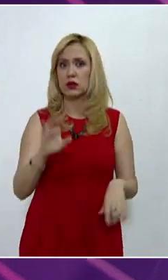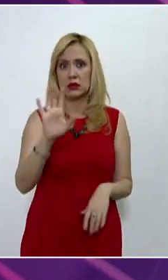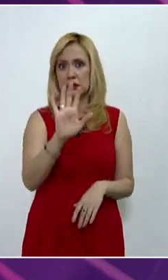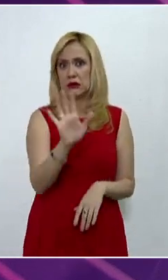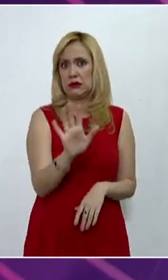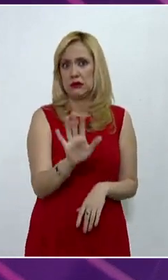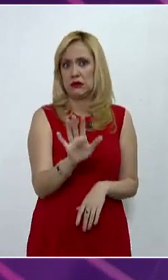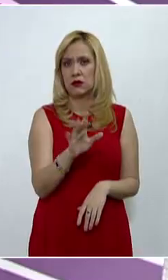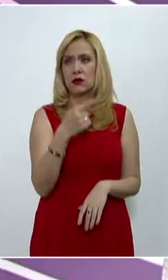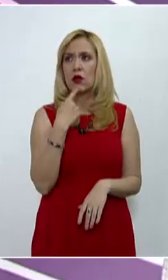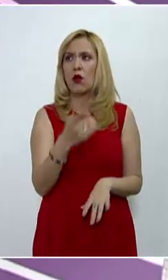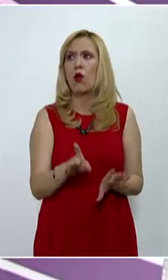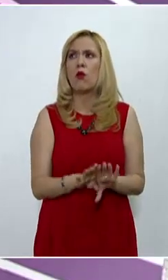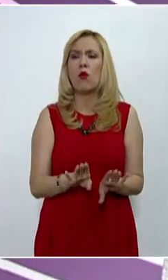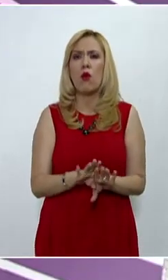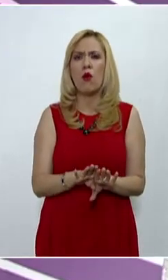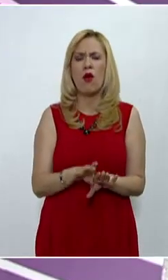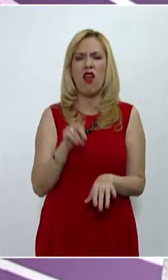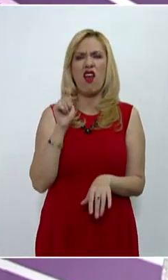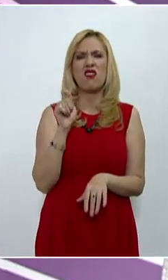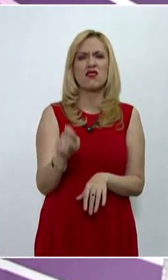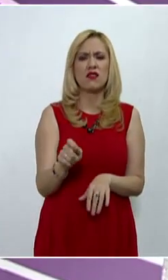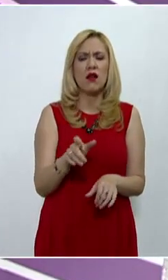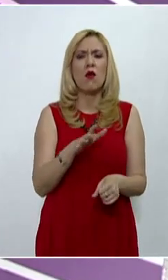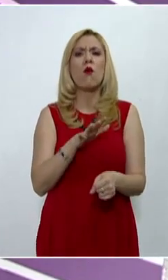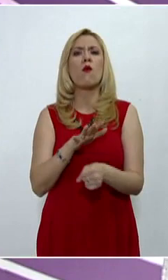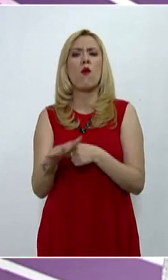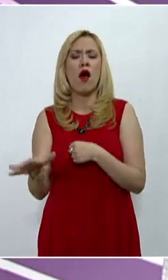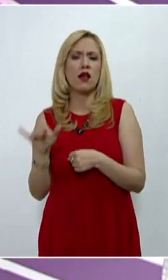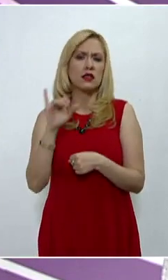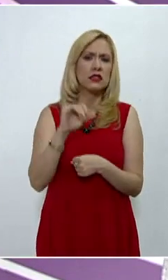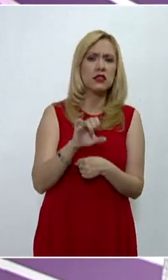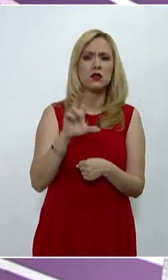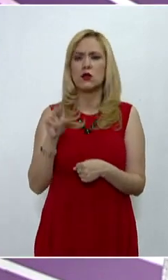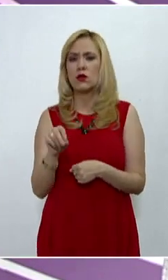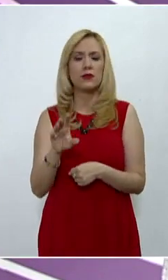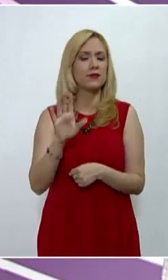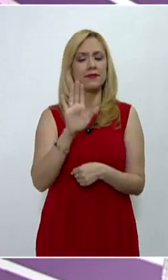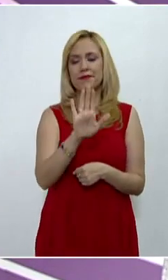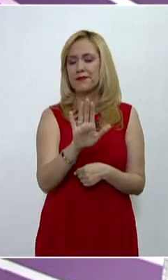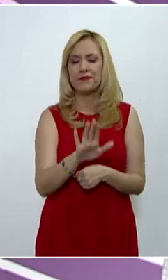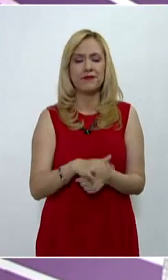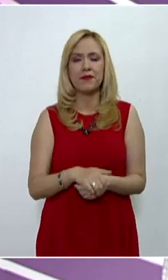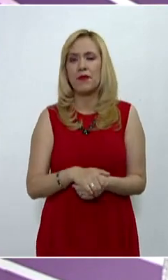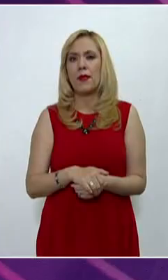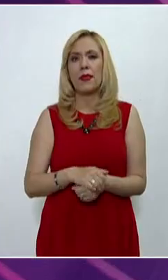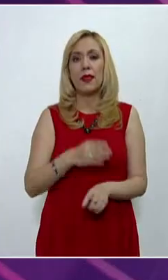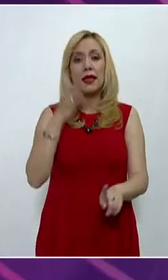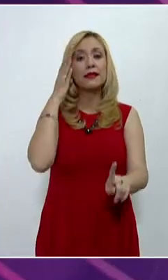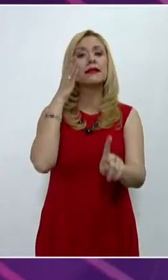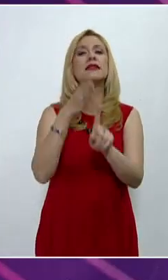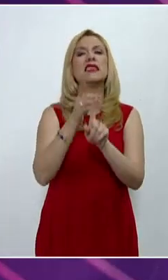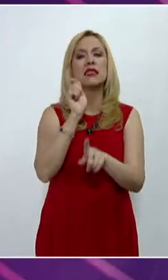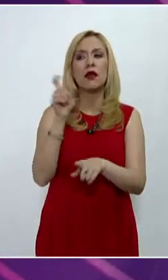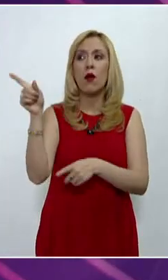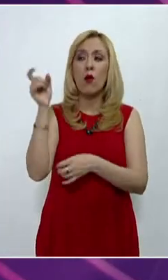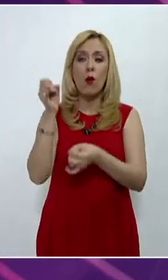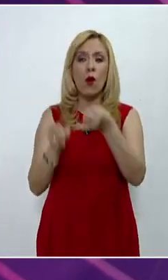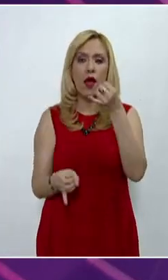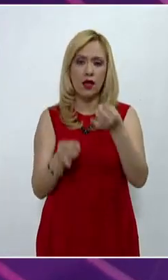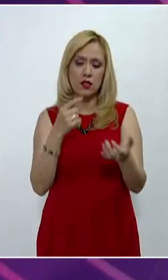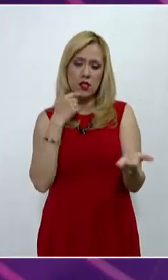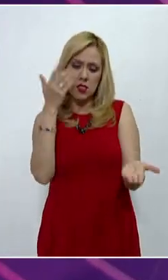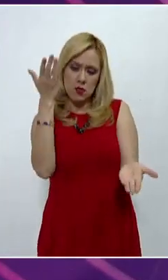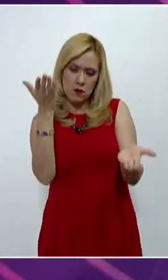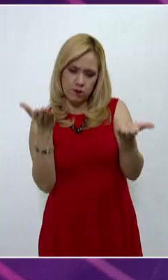trata de establecer de antemano en qué casos procede la prisión preventiva, sino que la idea central es que el juez tenga en la balanza